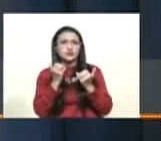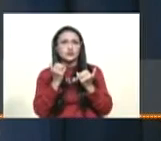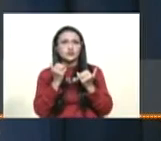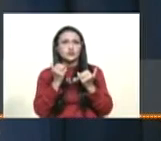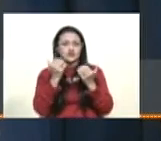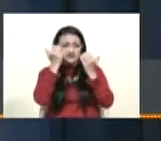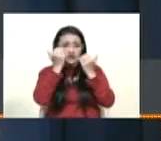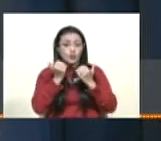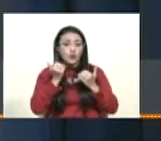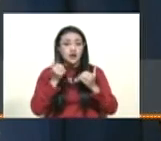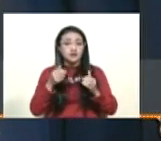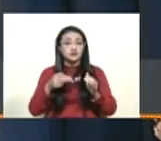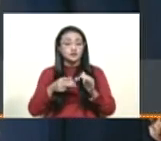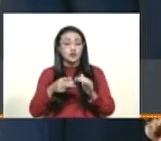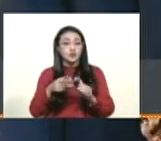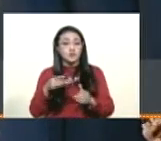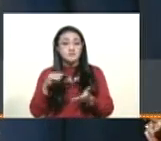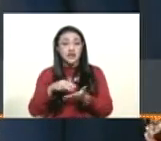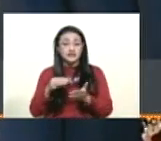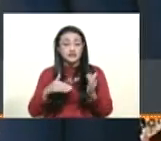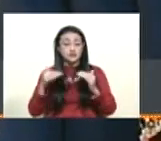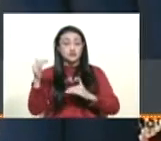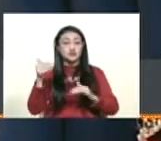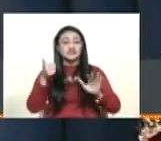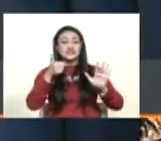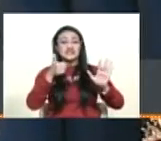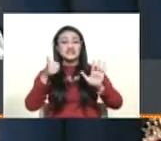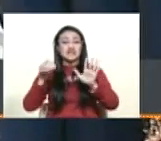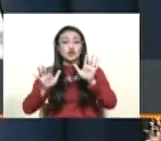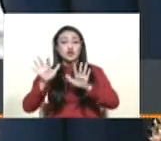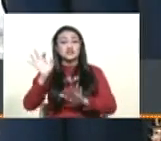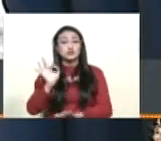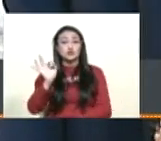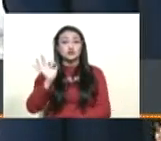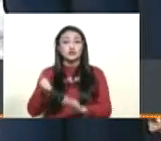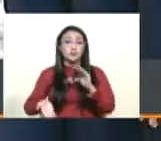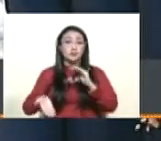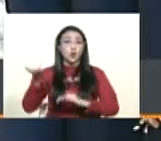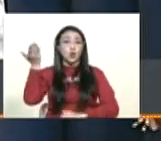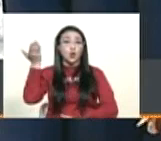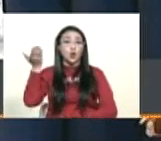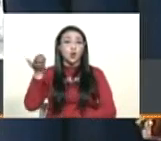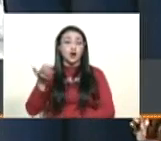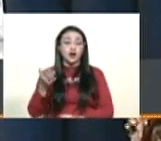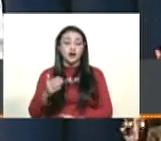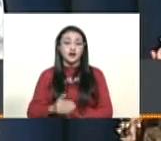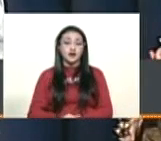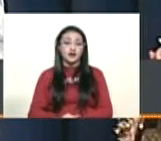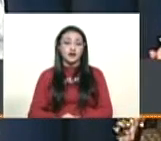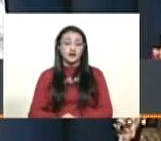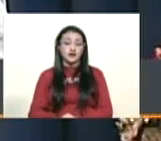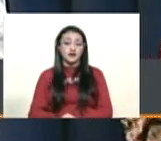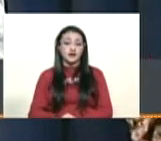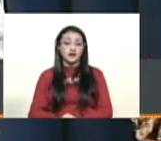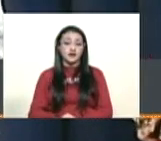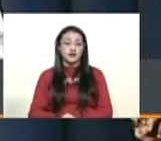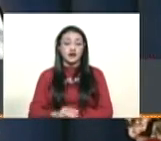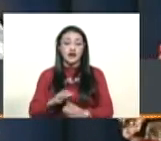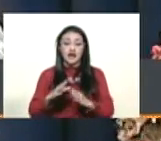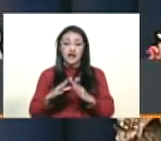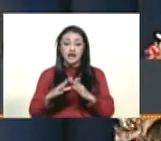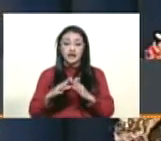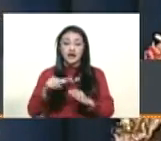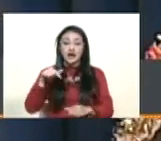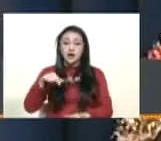el secuestro en Miranda ha crecido 615%. La mitad de todos los secuestros que se cometen en el país